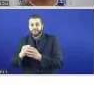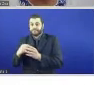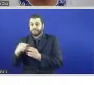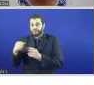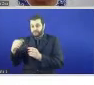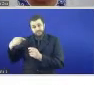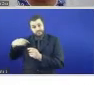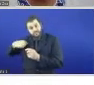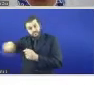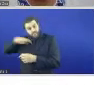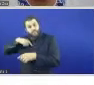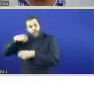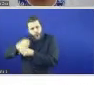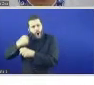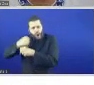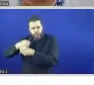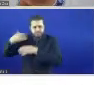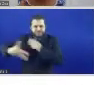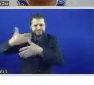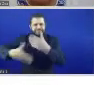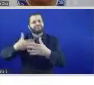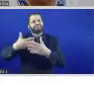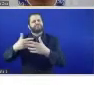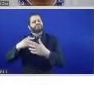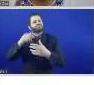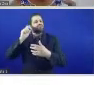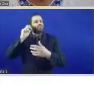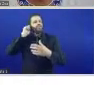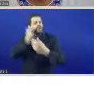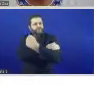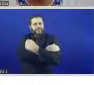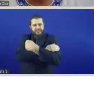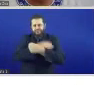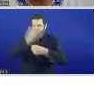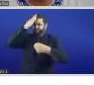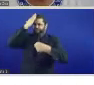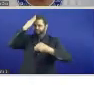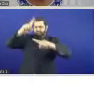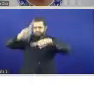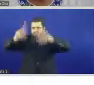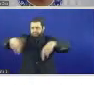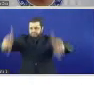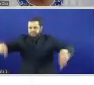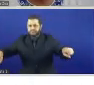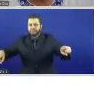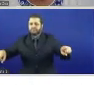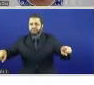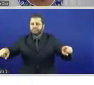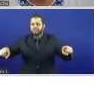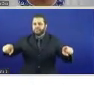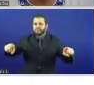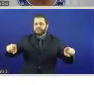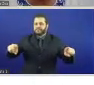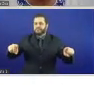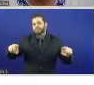a la diferencia y el poder, porque lamentablemente se nos ve quiénes